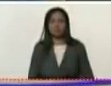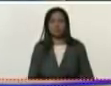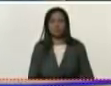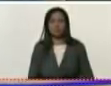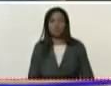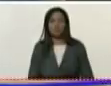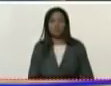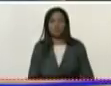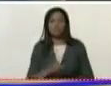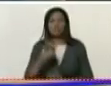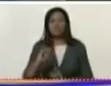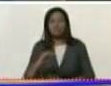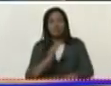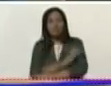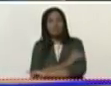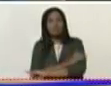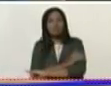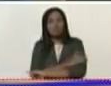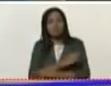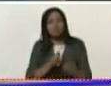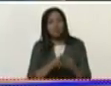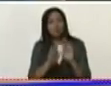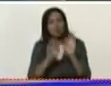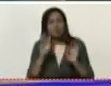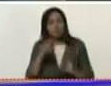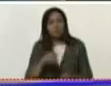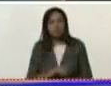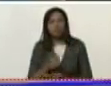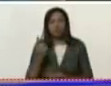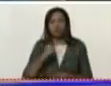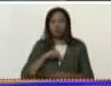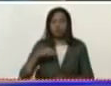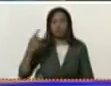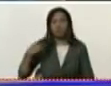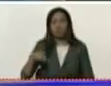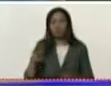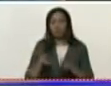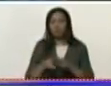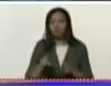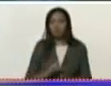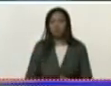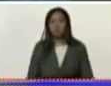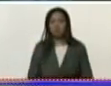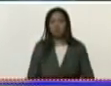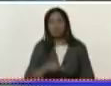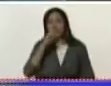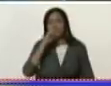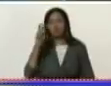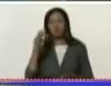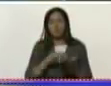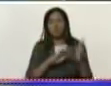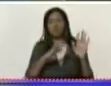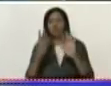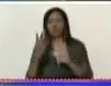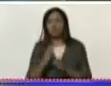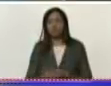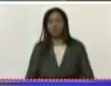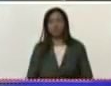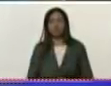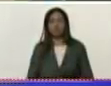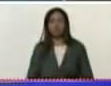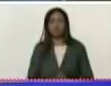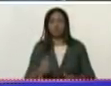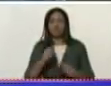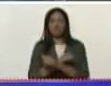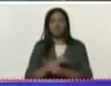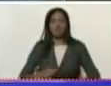Esa es la oposición, esa es la derecha extremista que hemos tenido que enfrentar en el año 2019. A la Fuerza